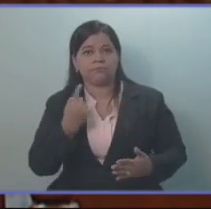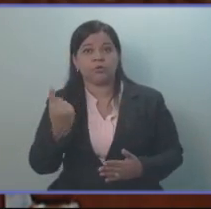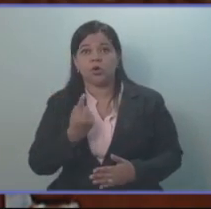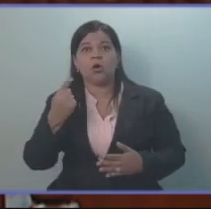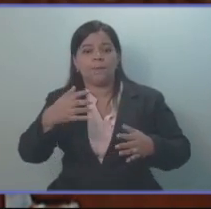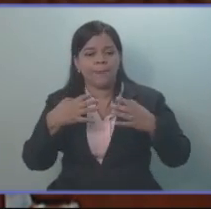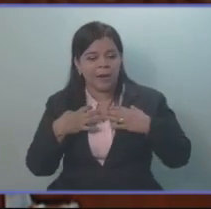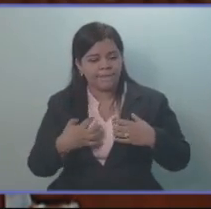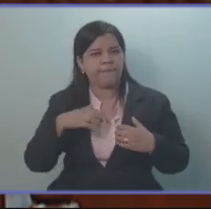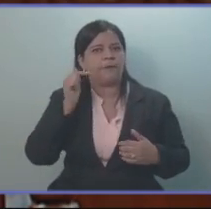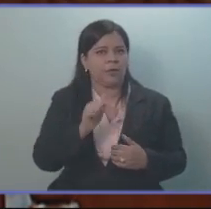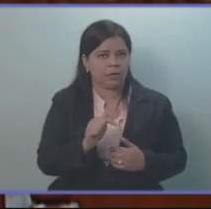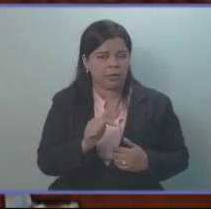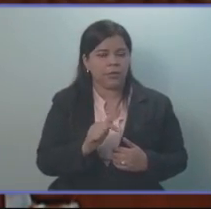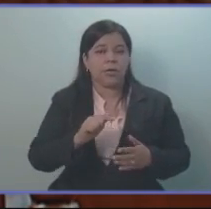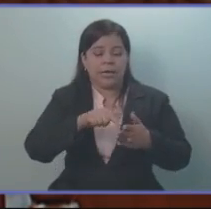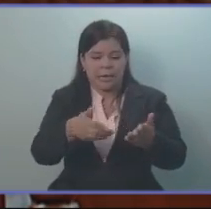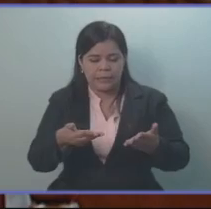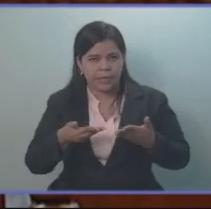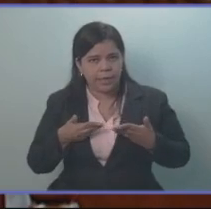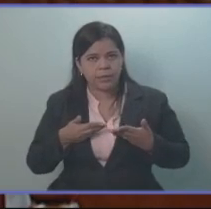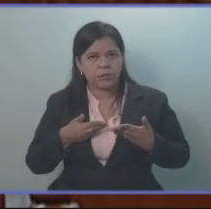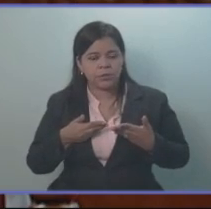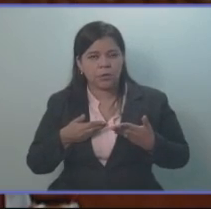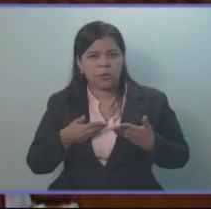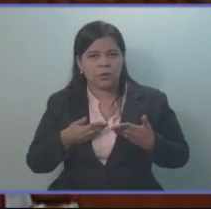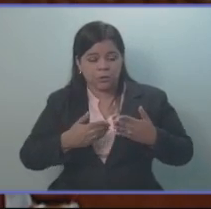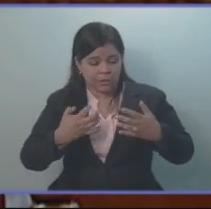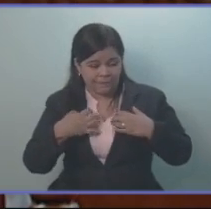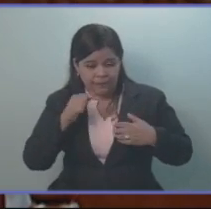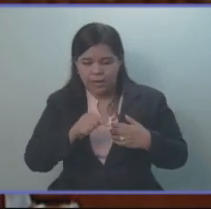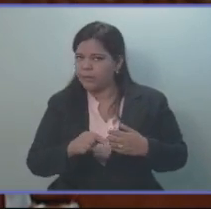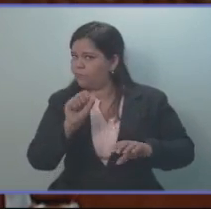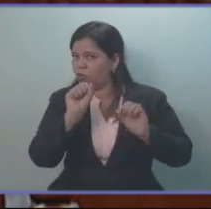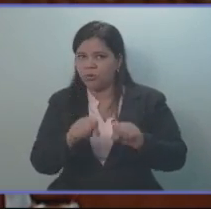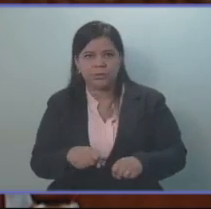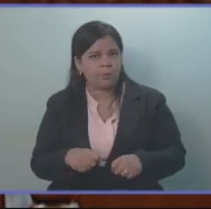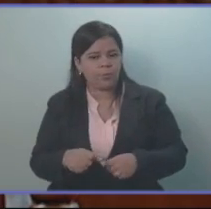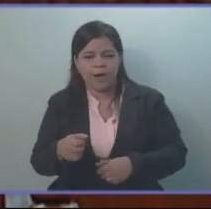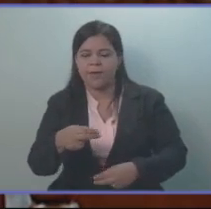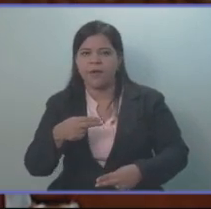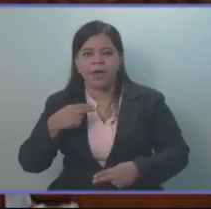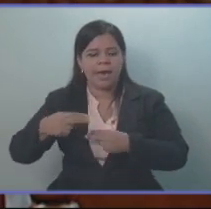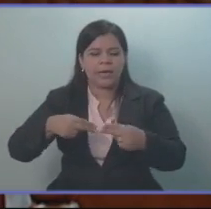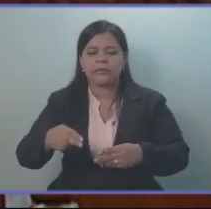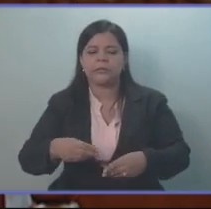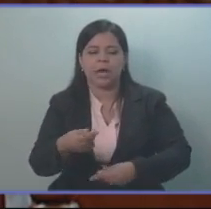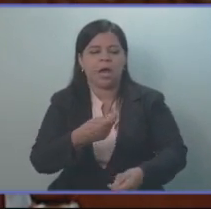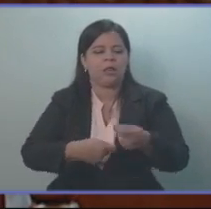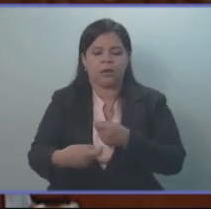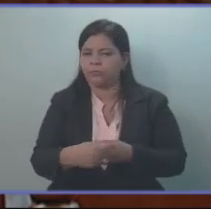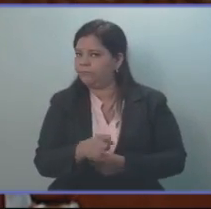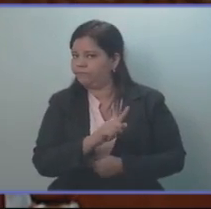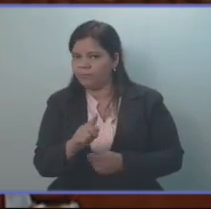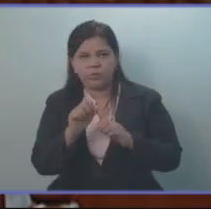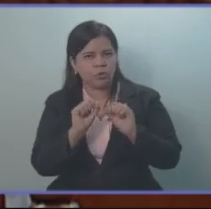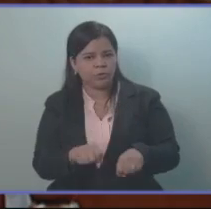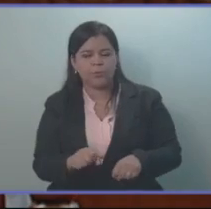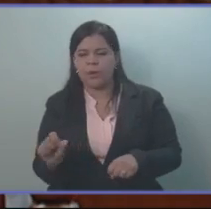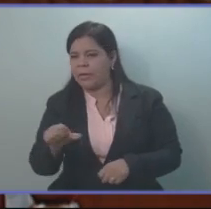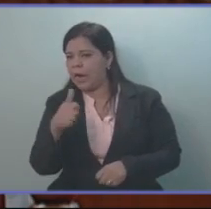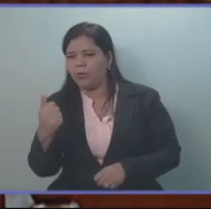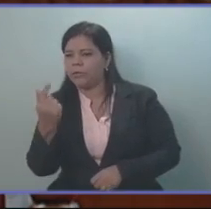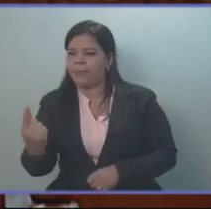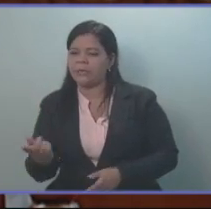El derecho de habitación es intransmisible a los herederos y no puede cederse a ningún